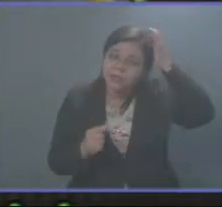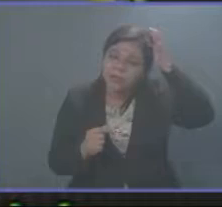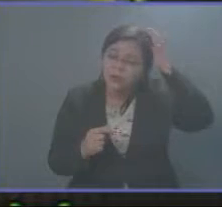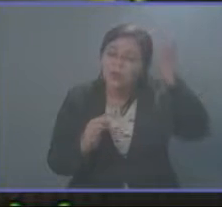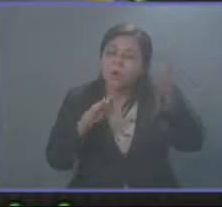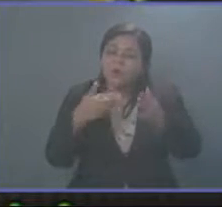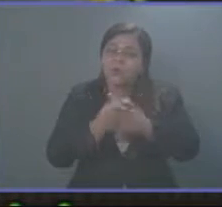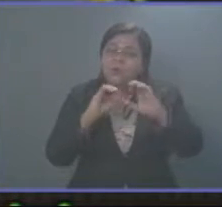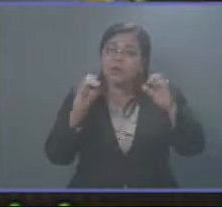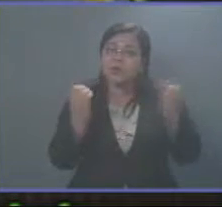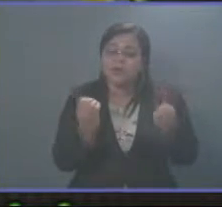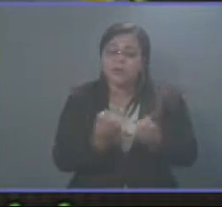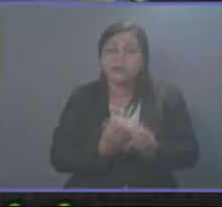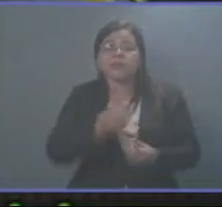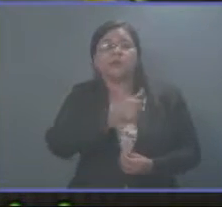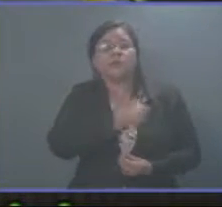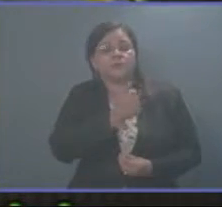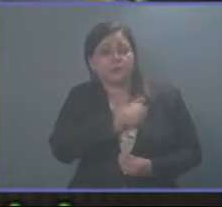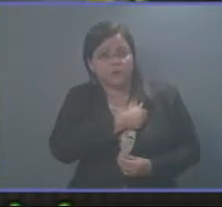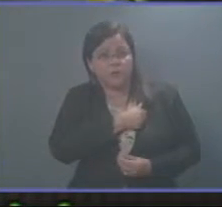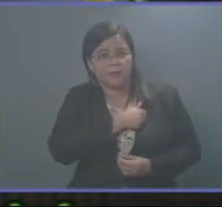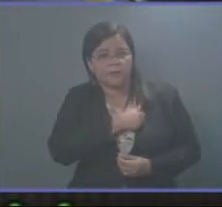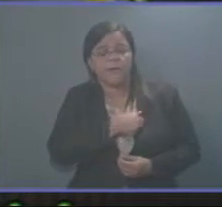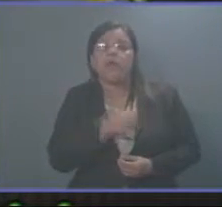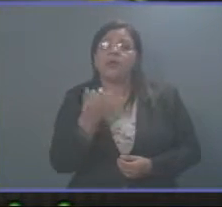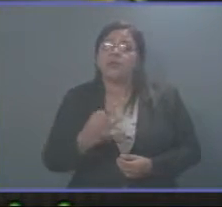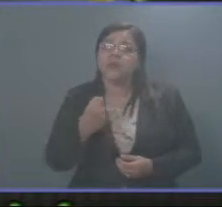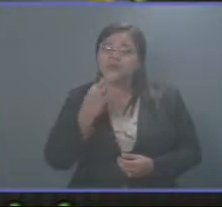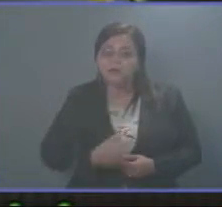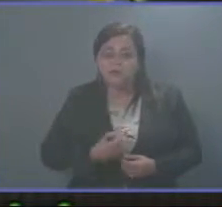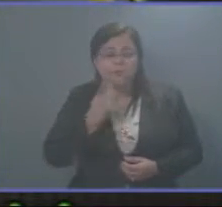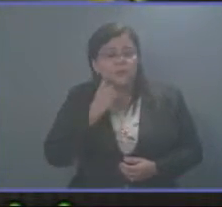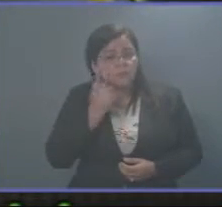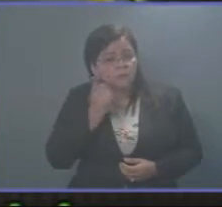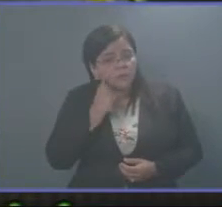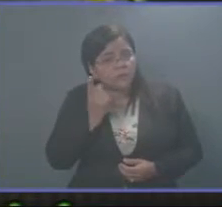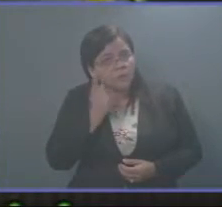organismos encargados deben supervisar